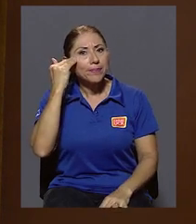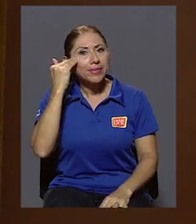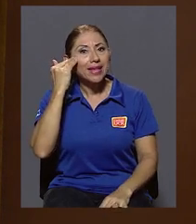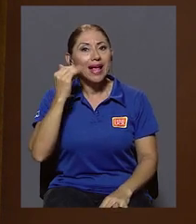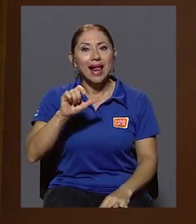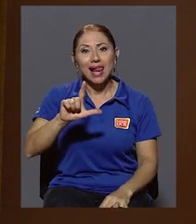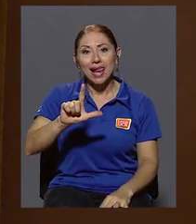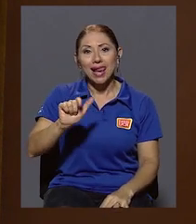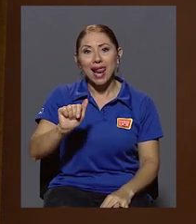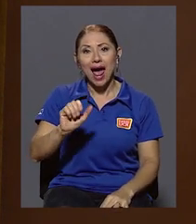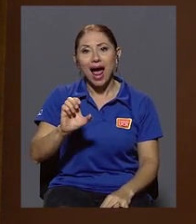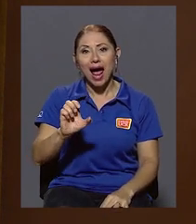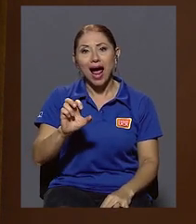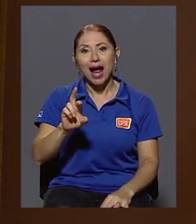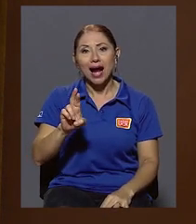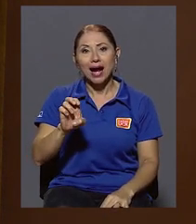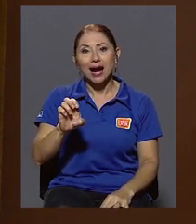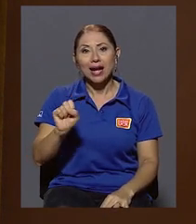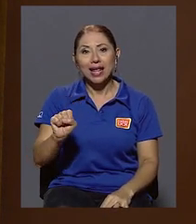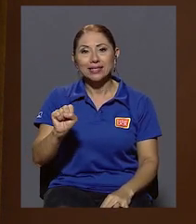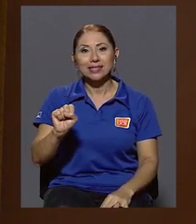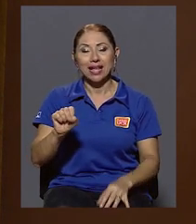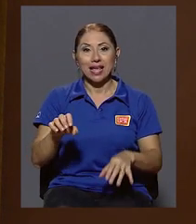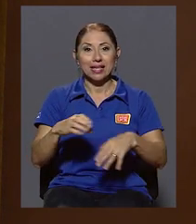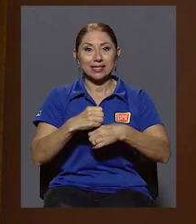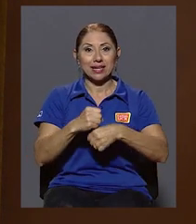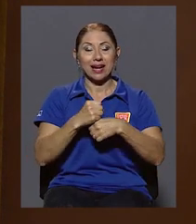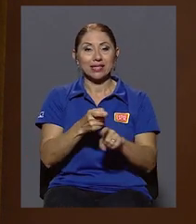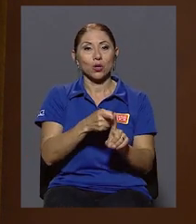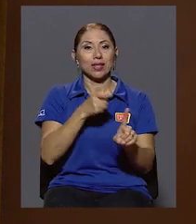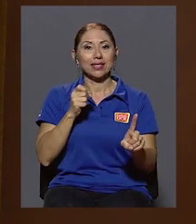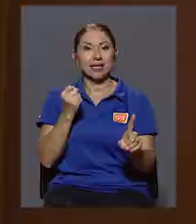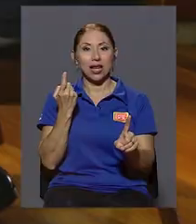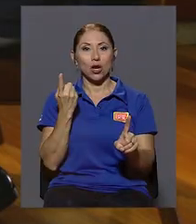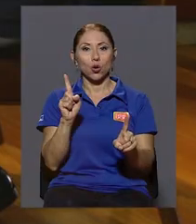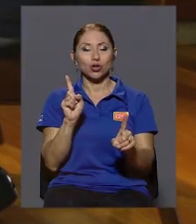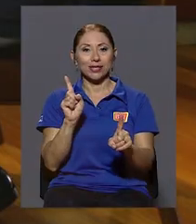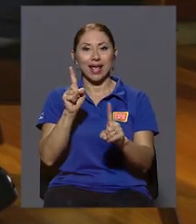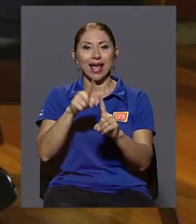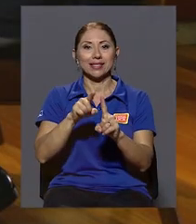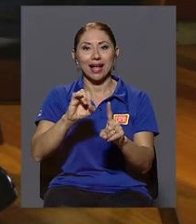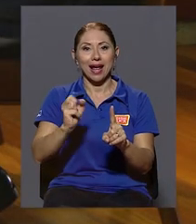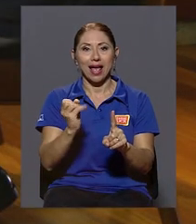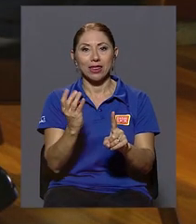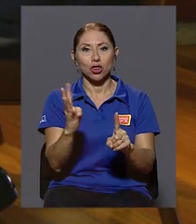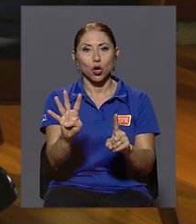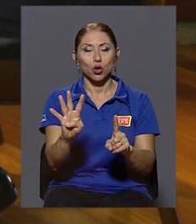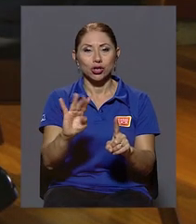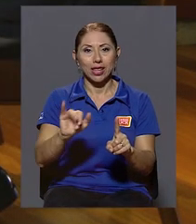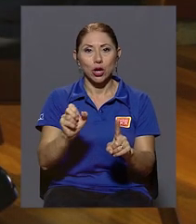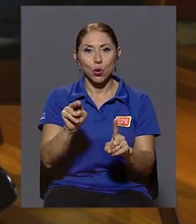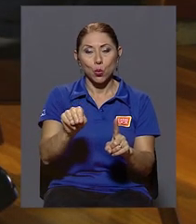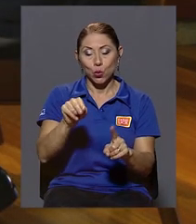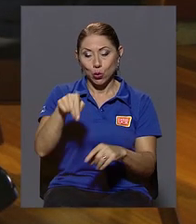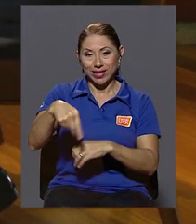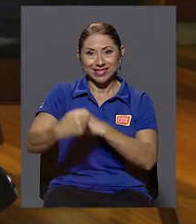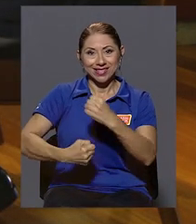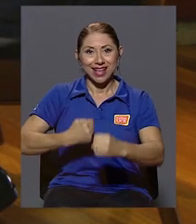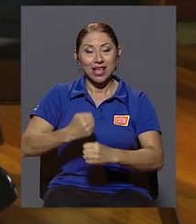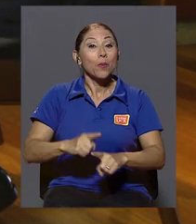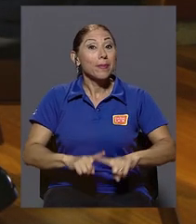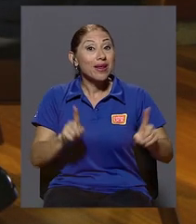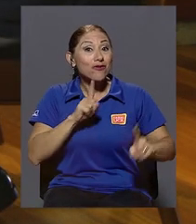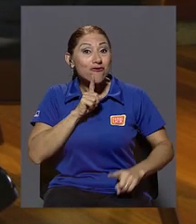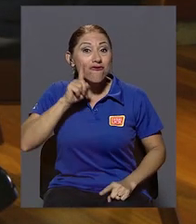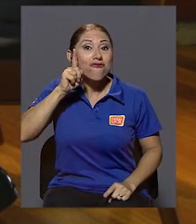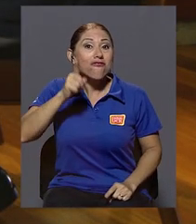que la CRES se realizó del 11 al 14 de junio de este año, pero